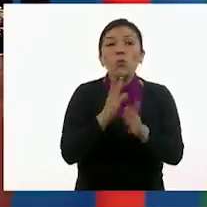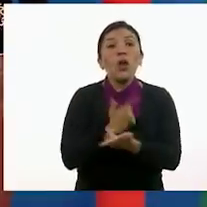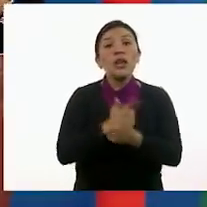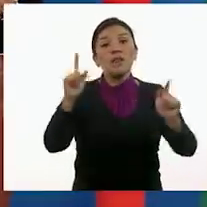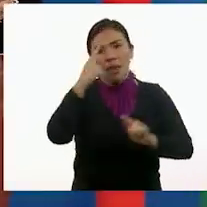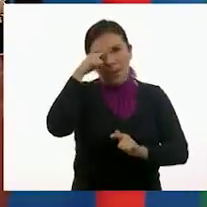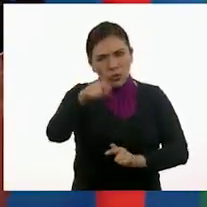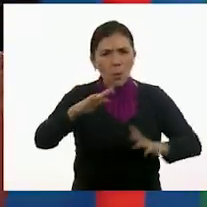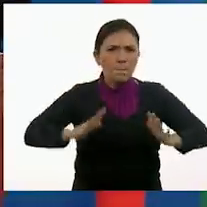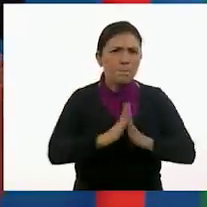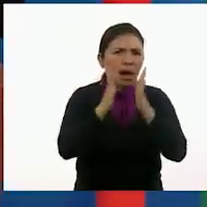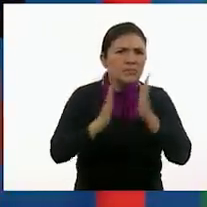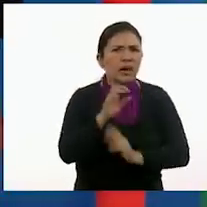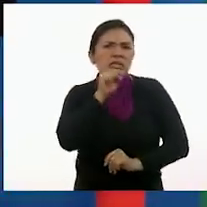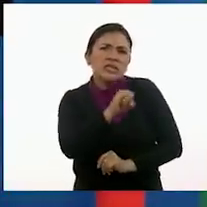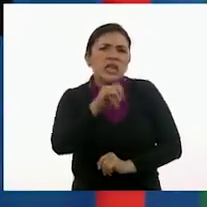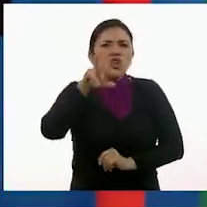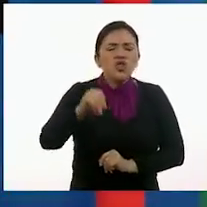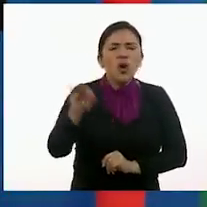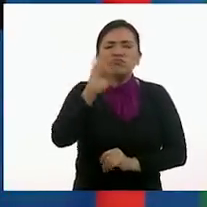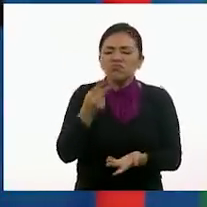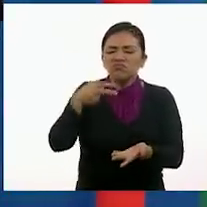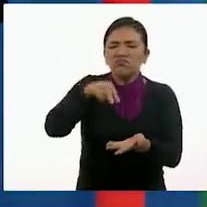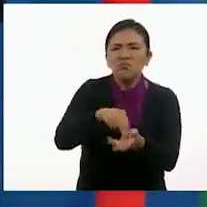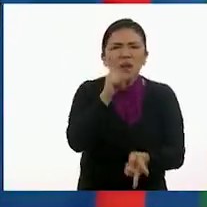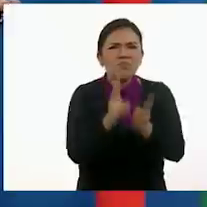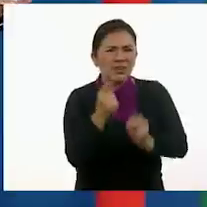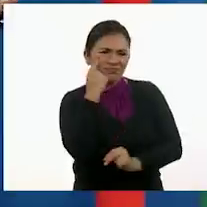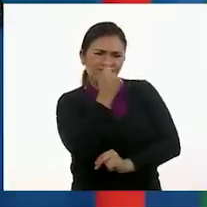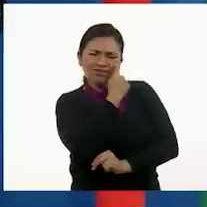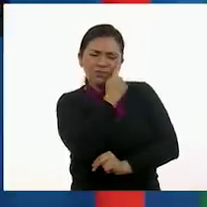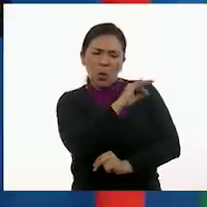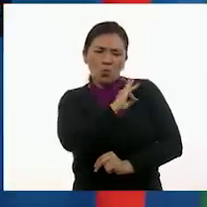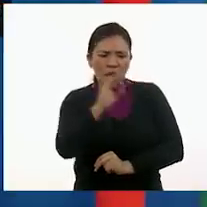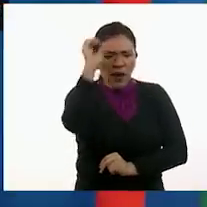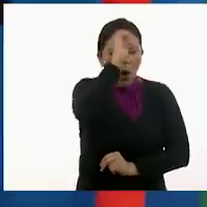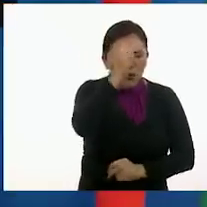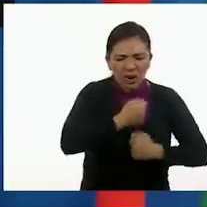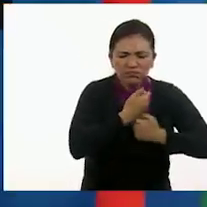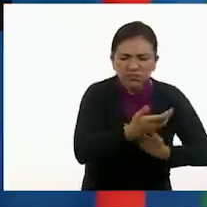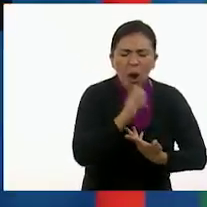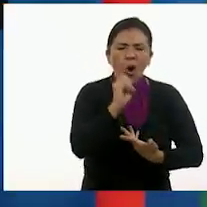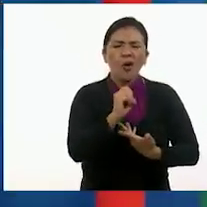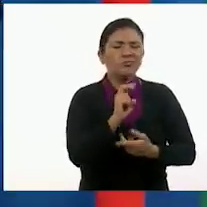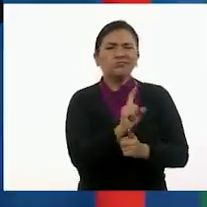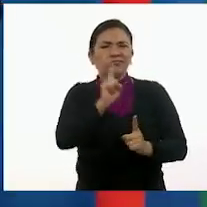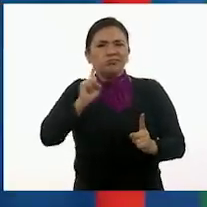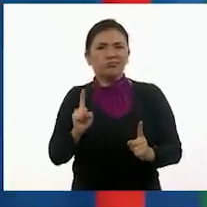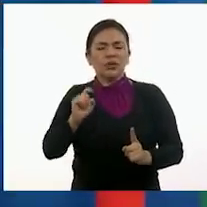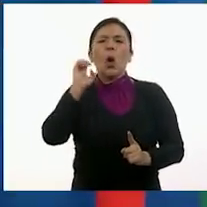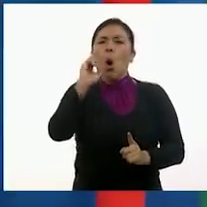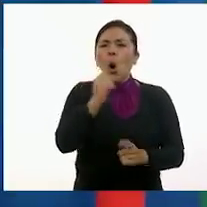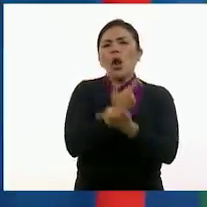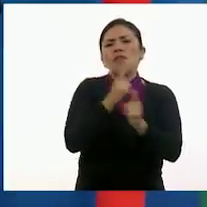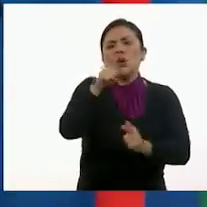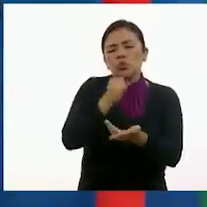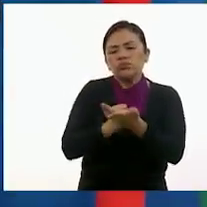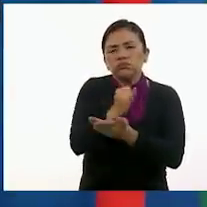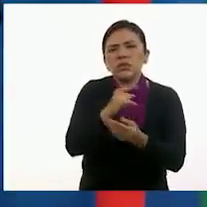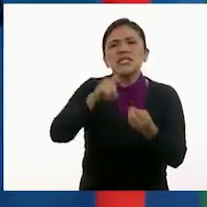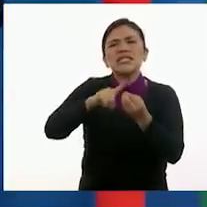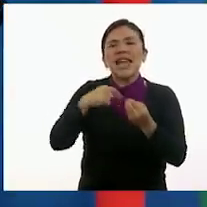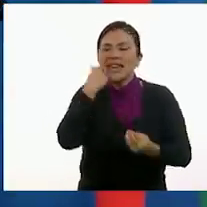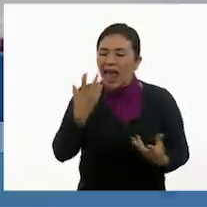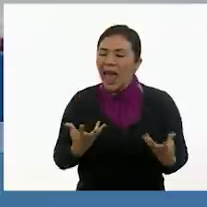de participar o no en cualquier conversación y dar nuestra opinión libremente. O como la libertad de decidir con quién